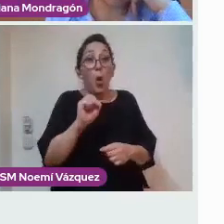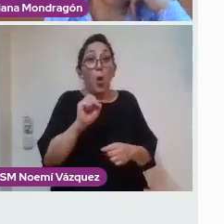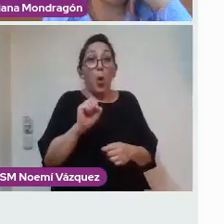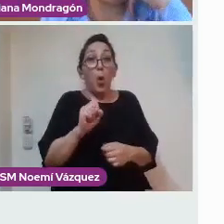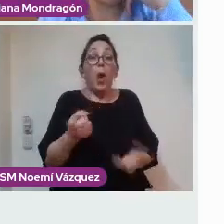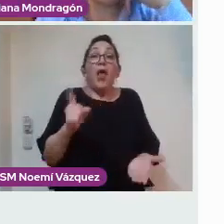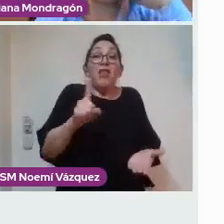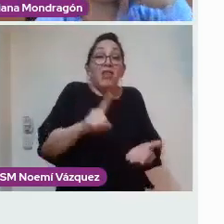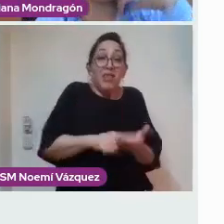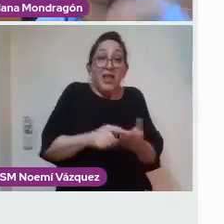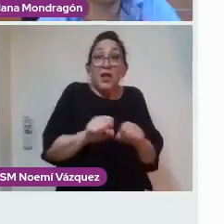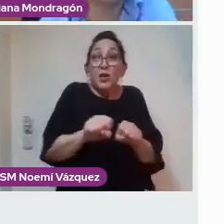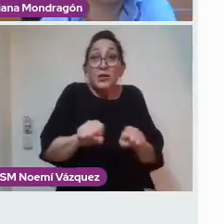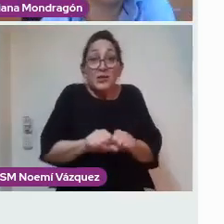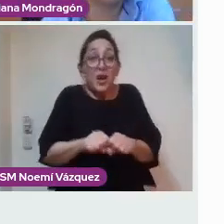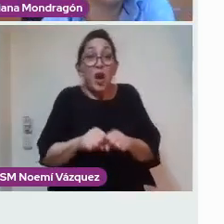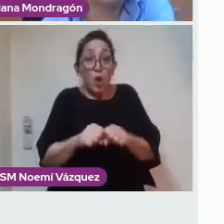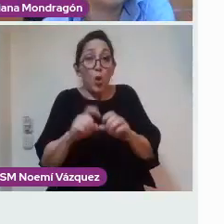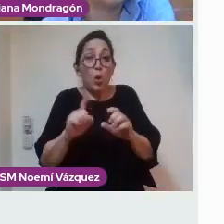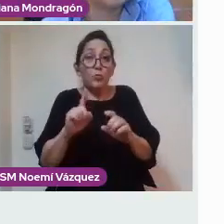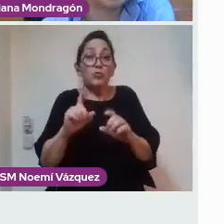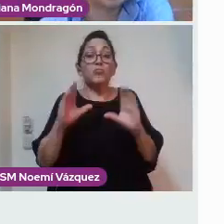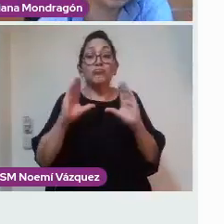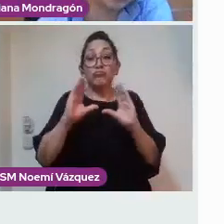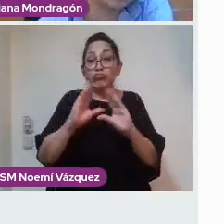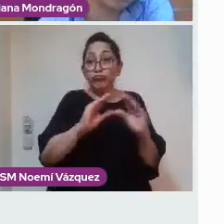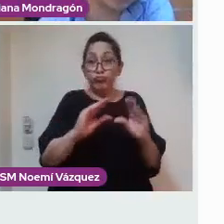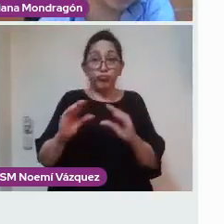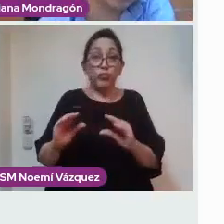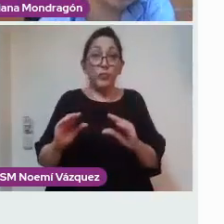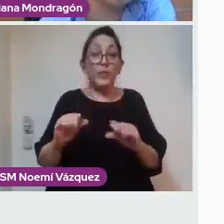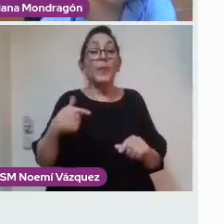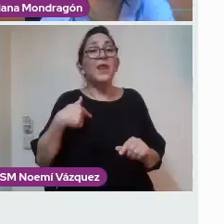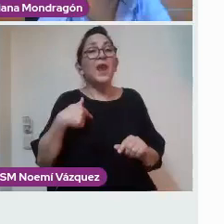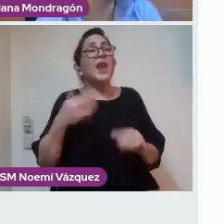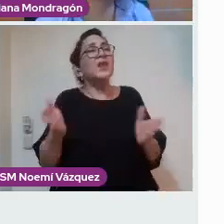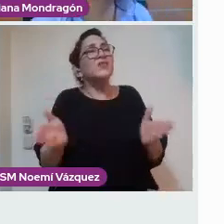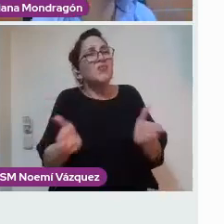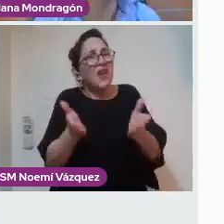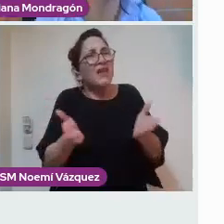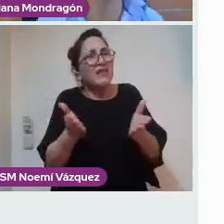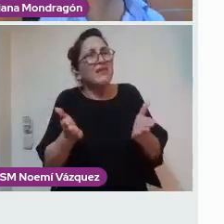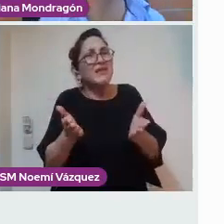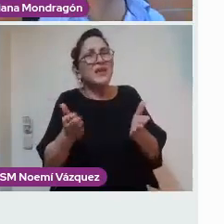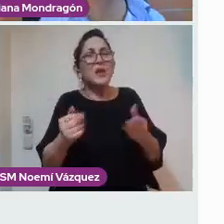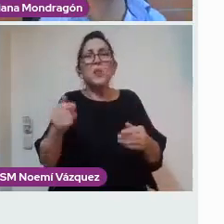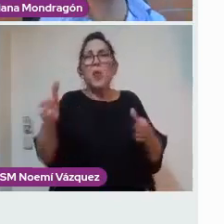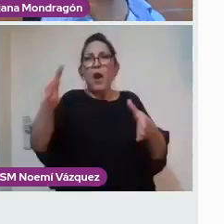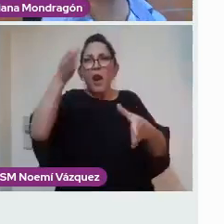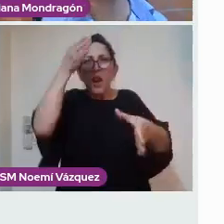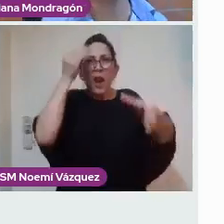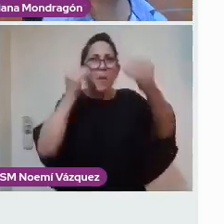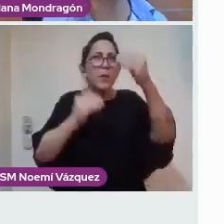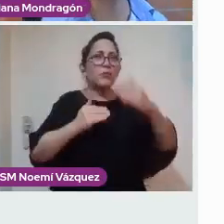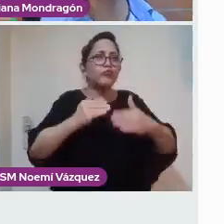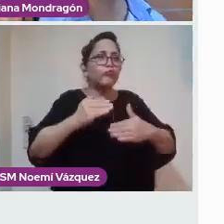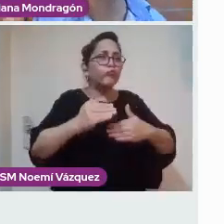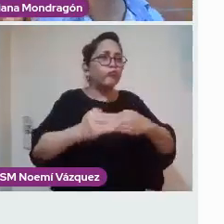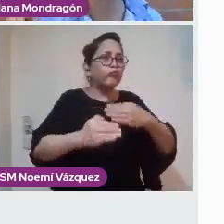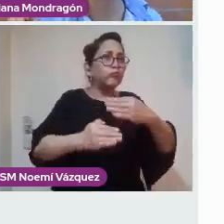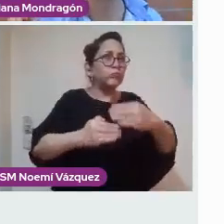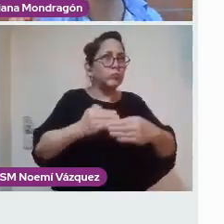El siguiente punto es estimular el proceso de aprendizaje. ¿Qué significa esto? Que nosotros en casa